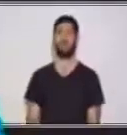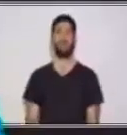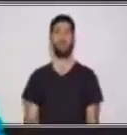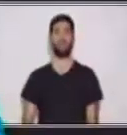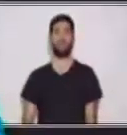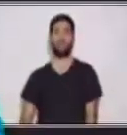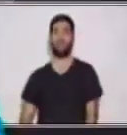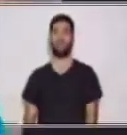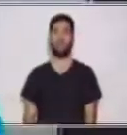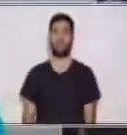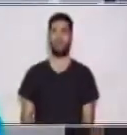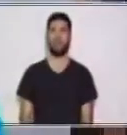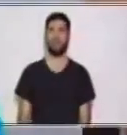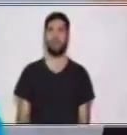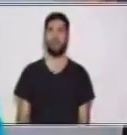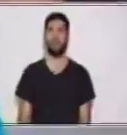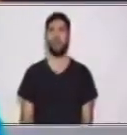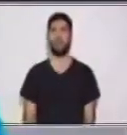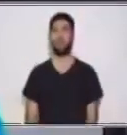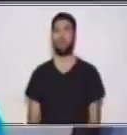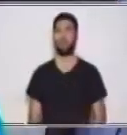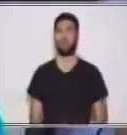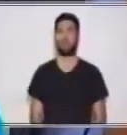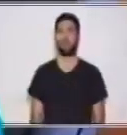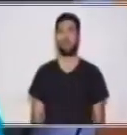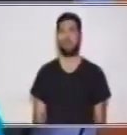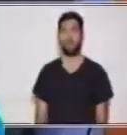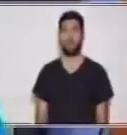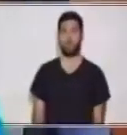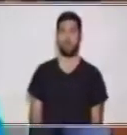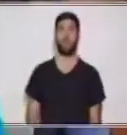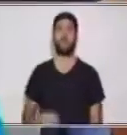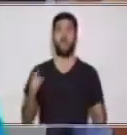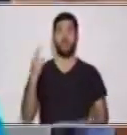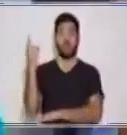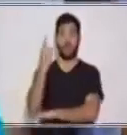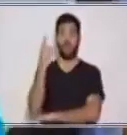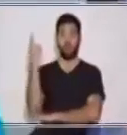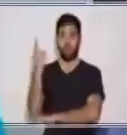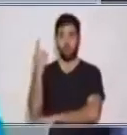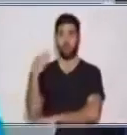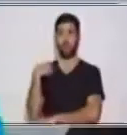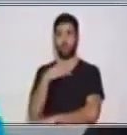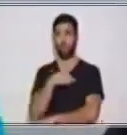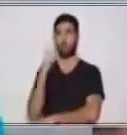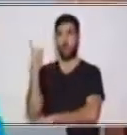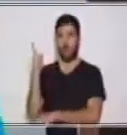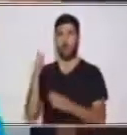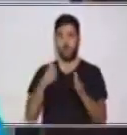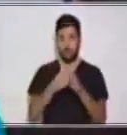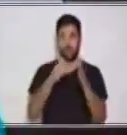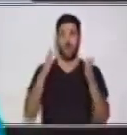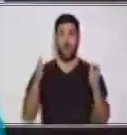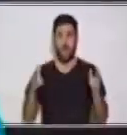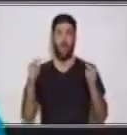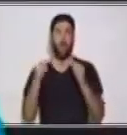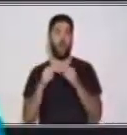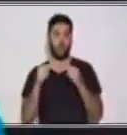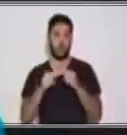140 grados. Muy importante reconocer la amplitud que tenemos.